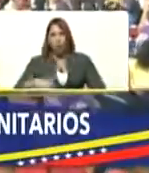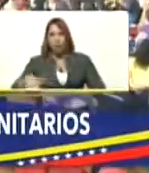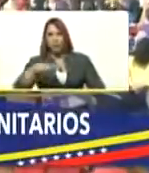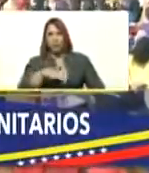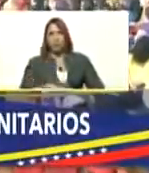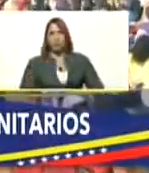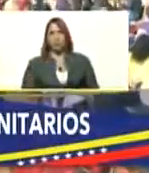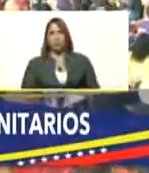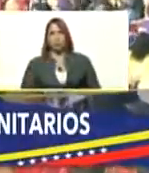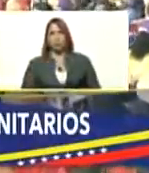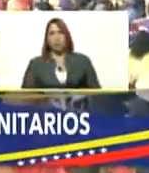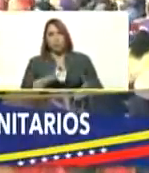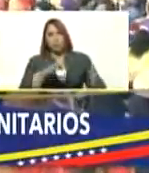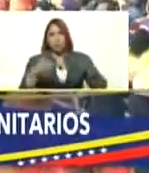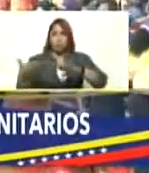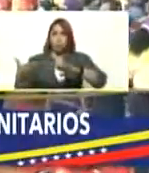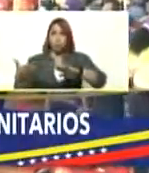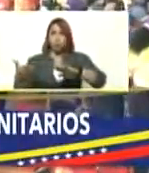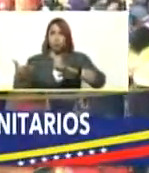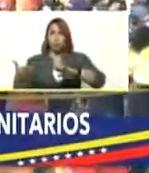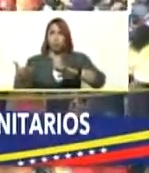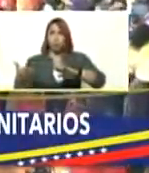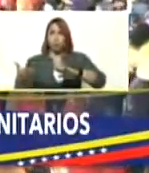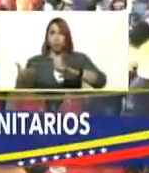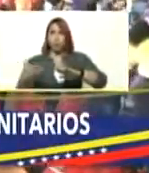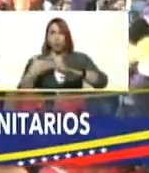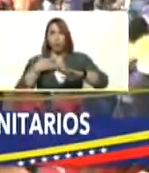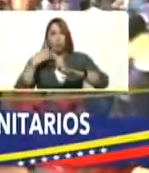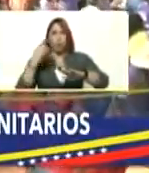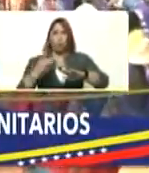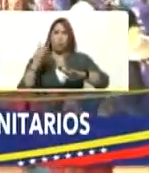Se nos fue de repente, qué dolor.